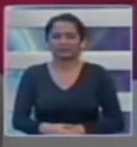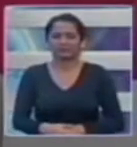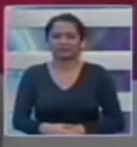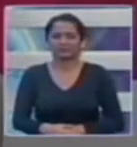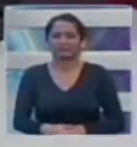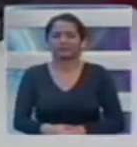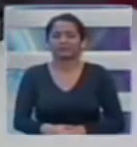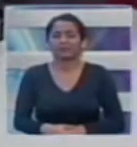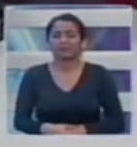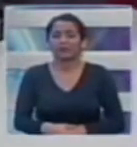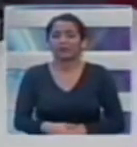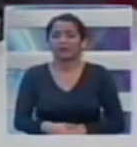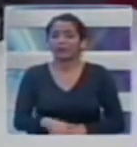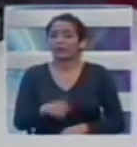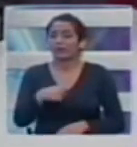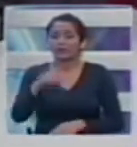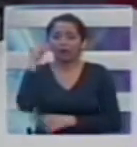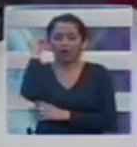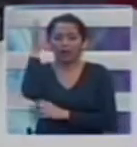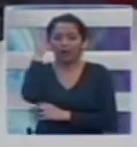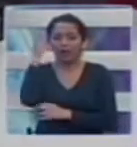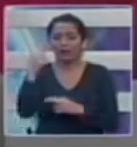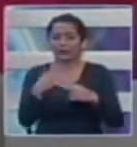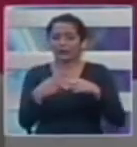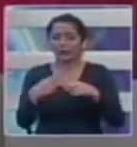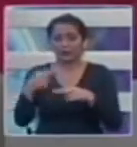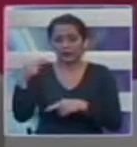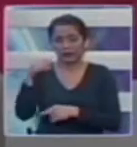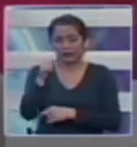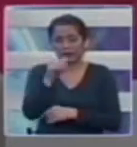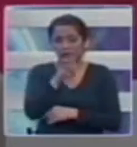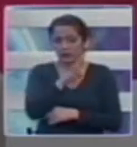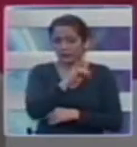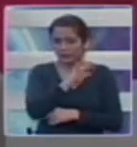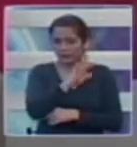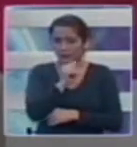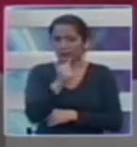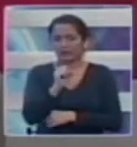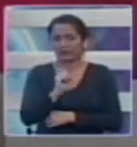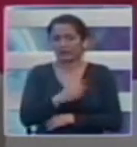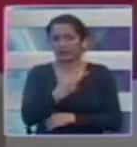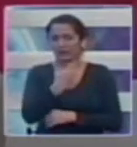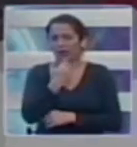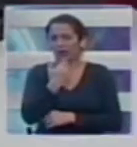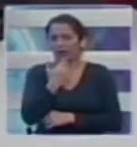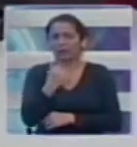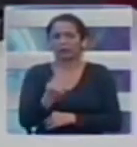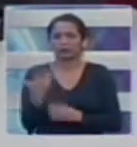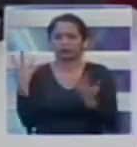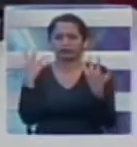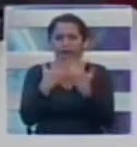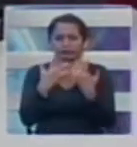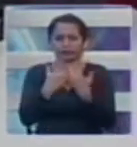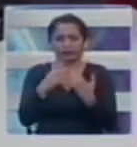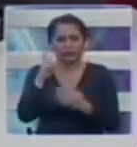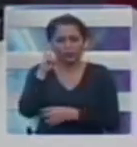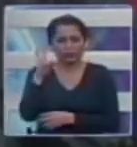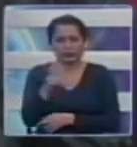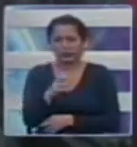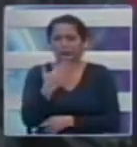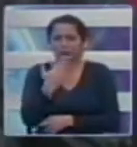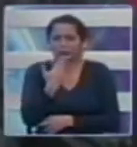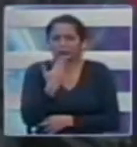de Hábitat 3 en el sector turístico específicamente, que es lo suyo, en la hotelería? Bueno, en la hotelería también